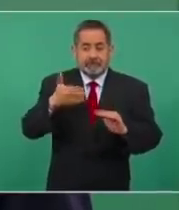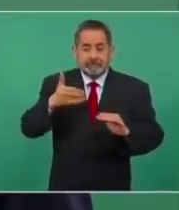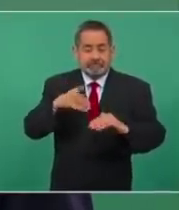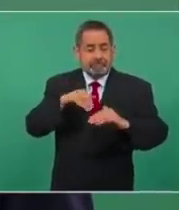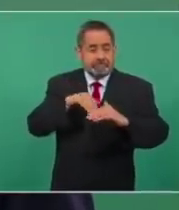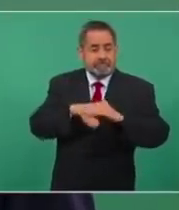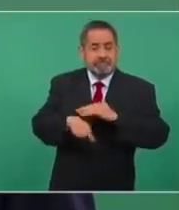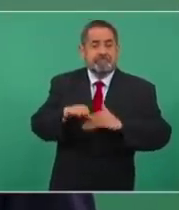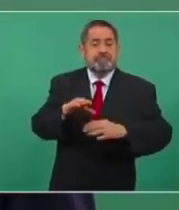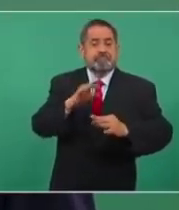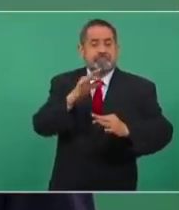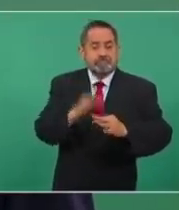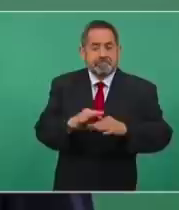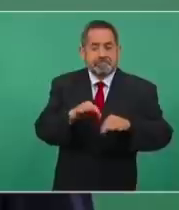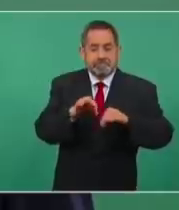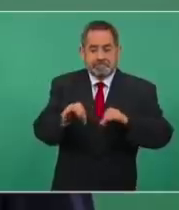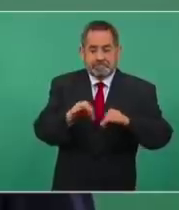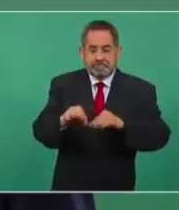6 de la mañana.